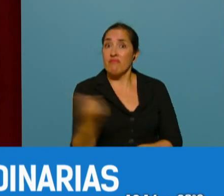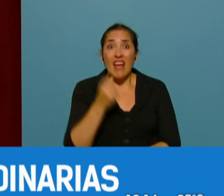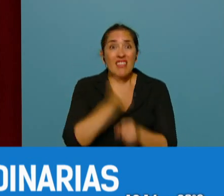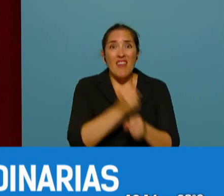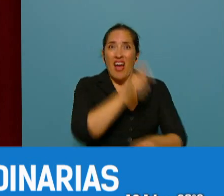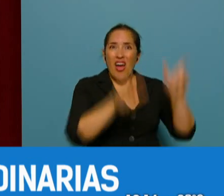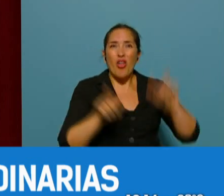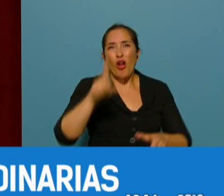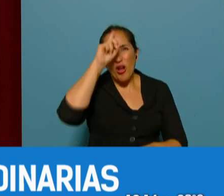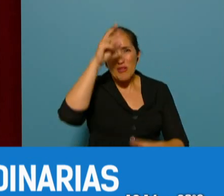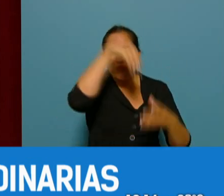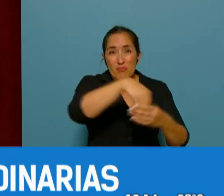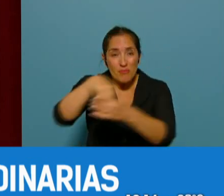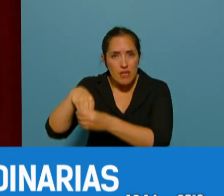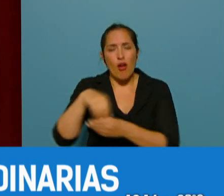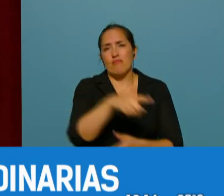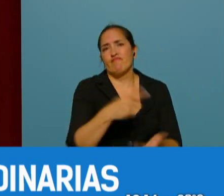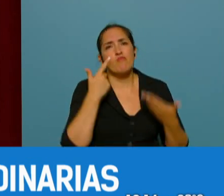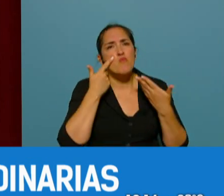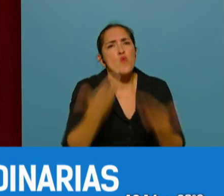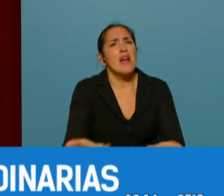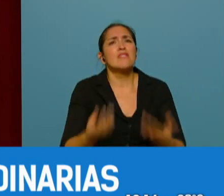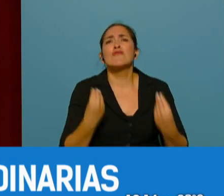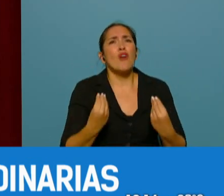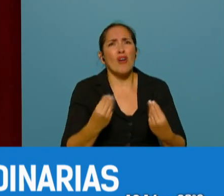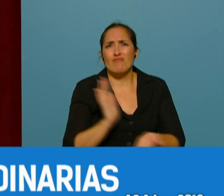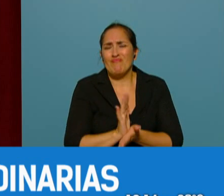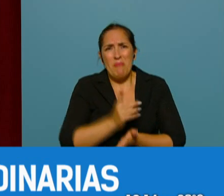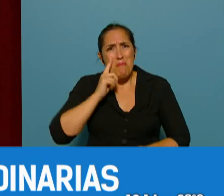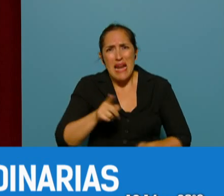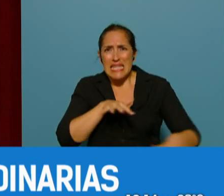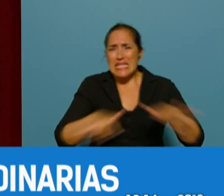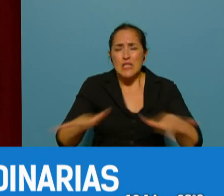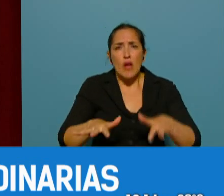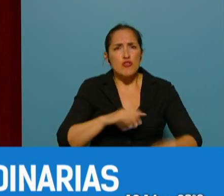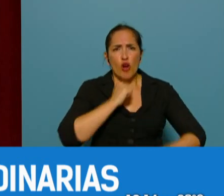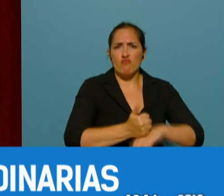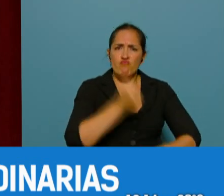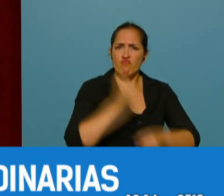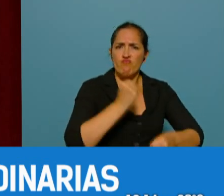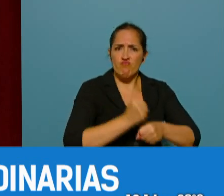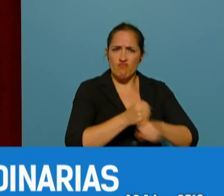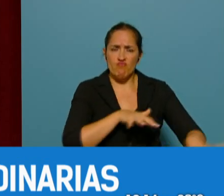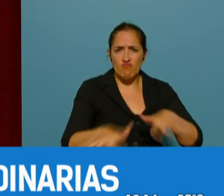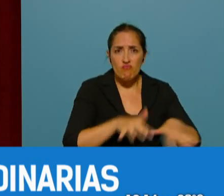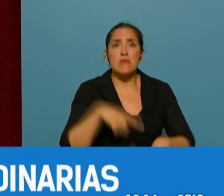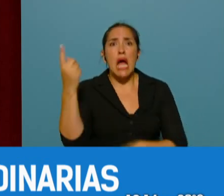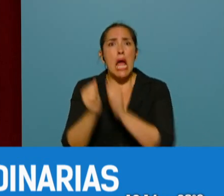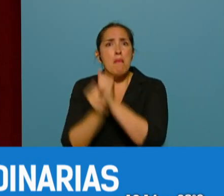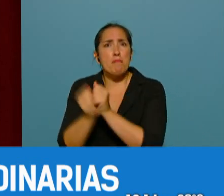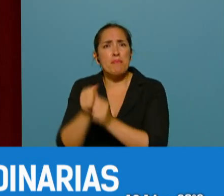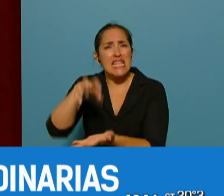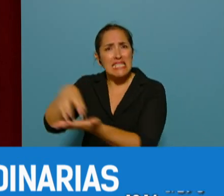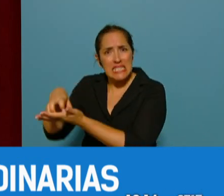trabajadoras de la salud dieron un ejemplo en la frontera más expuesta de la pandemia. Nuestros empresarios se